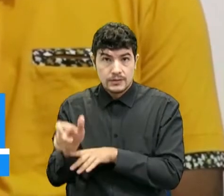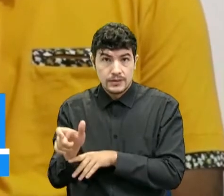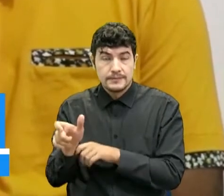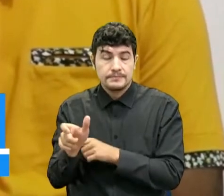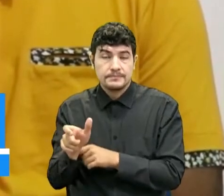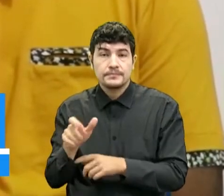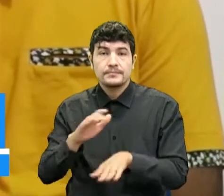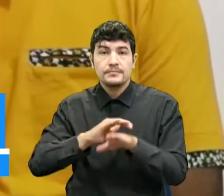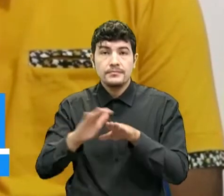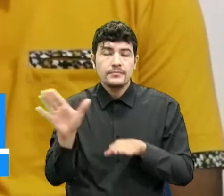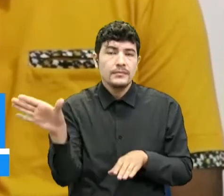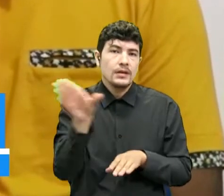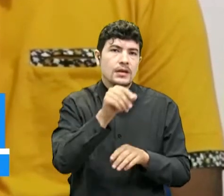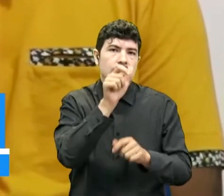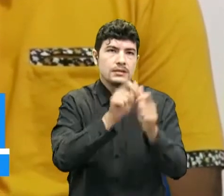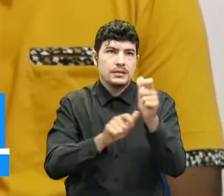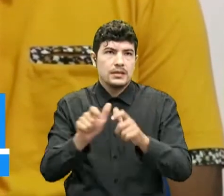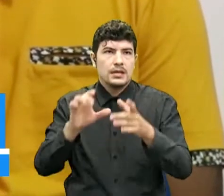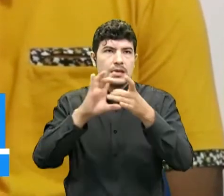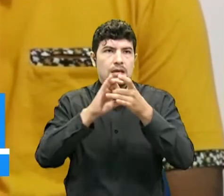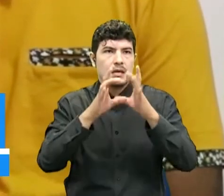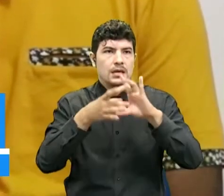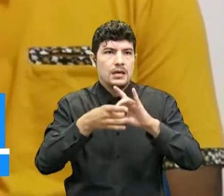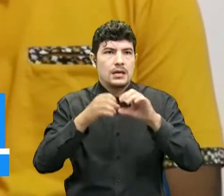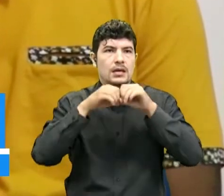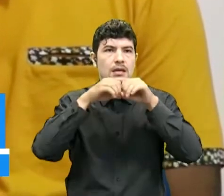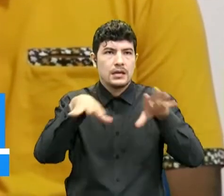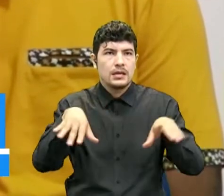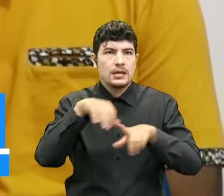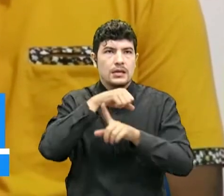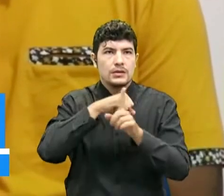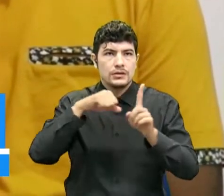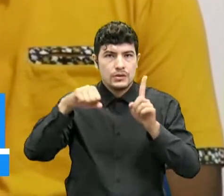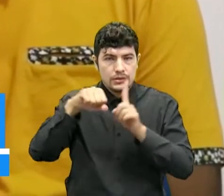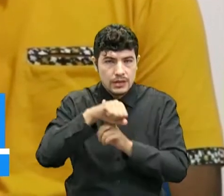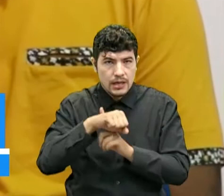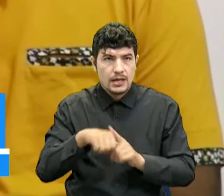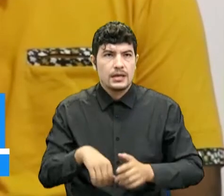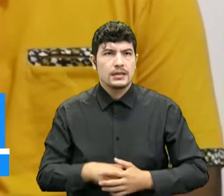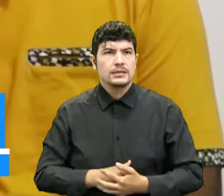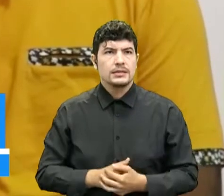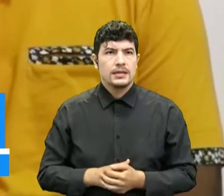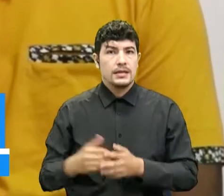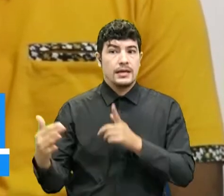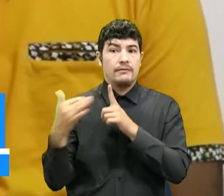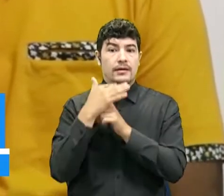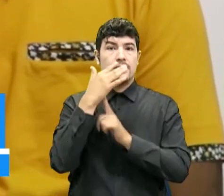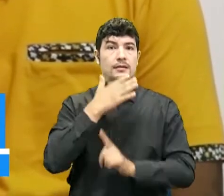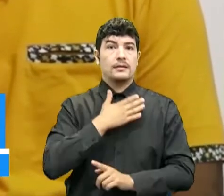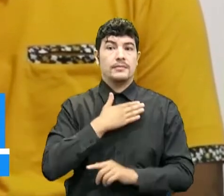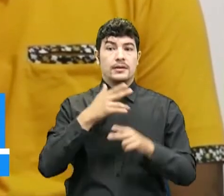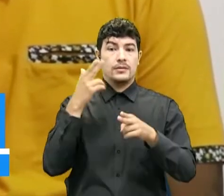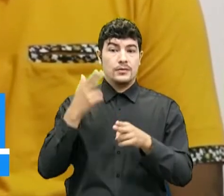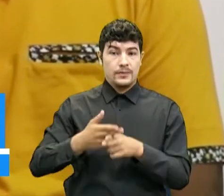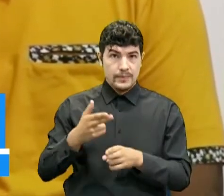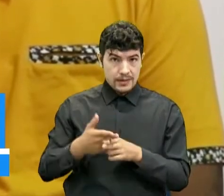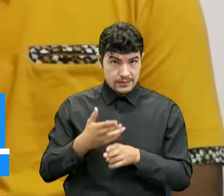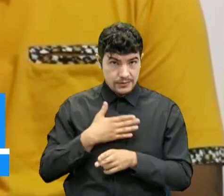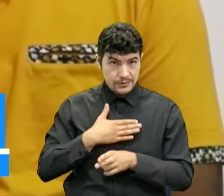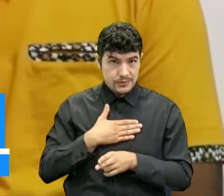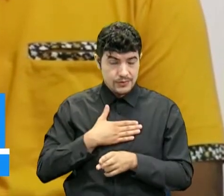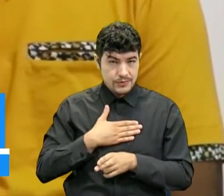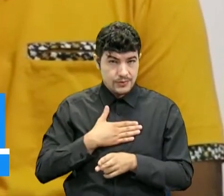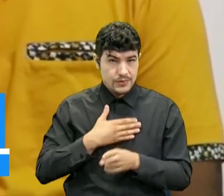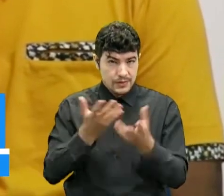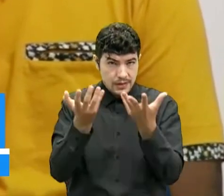redes sociales y medios de comunicación que han diversificado, que han enlodado mi nombre. Quiero que